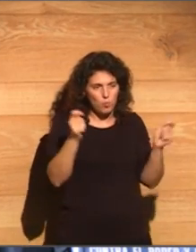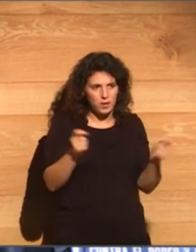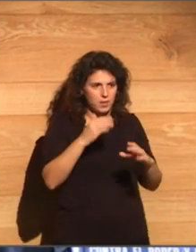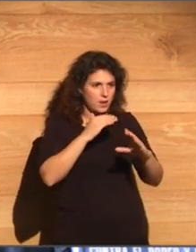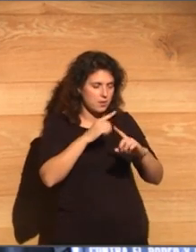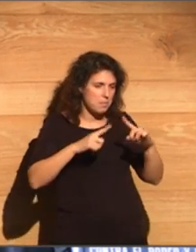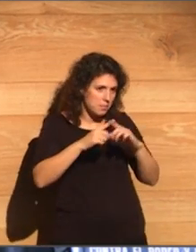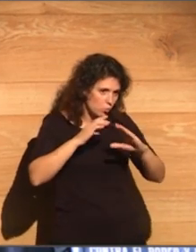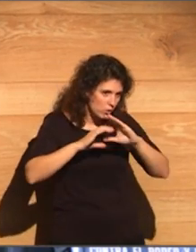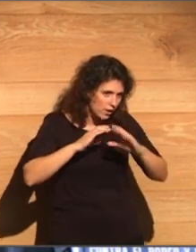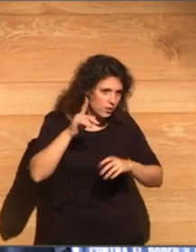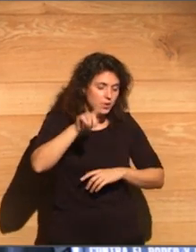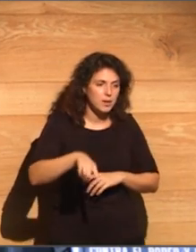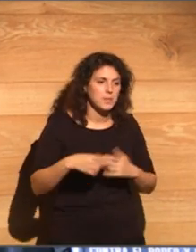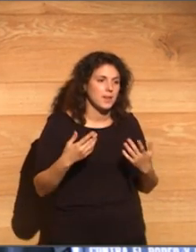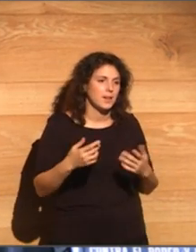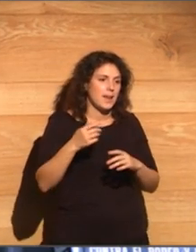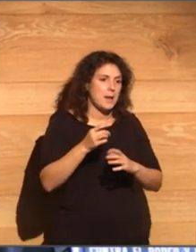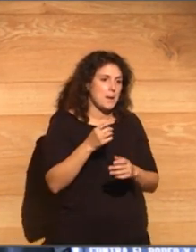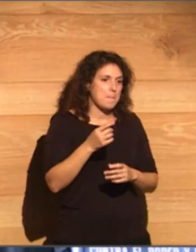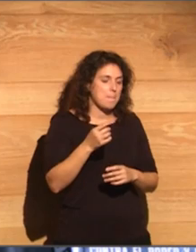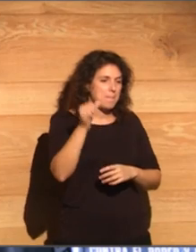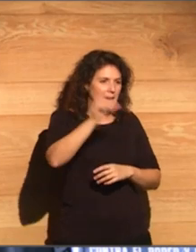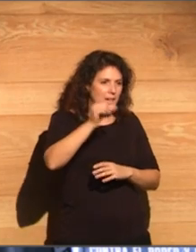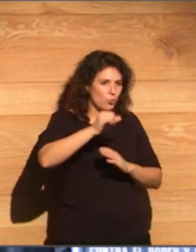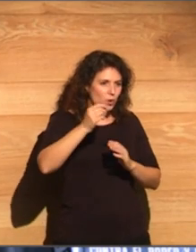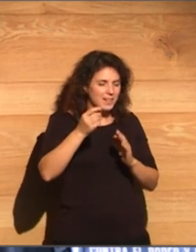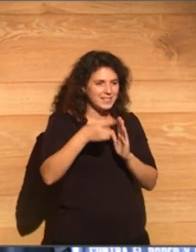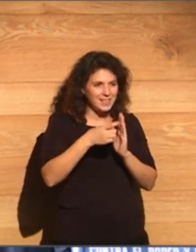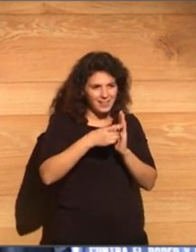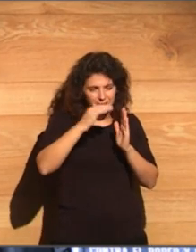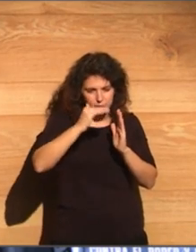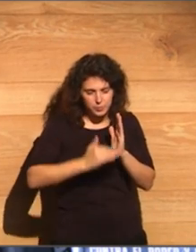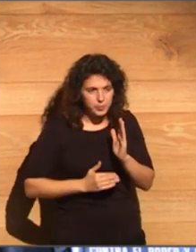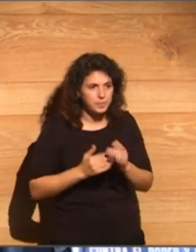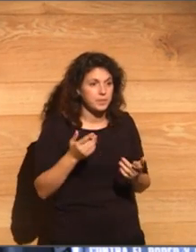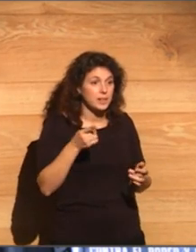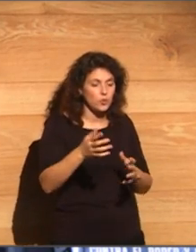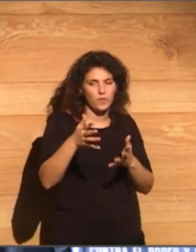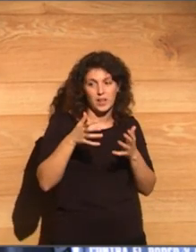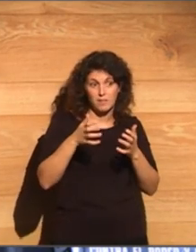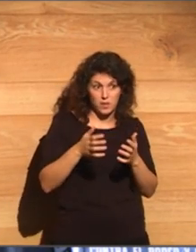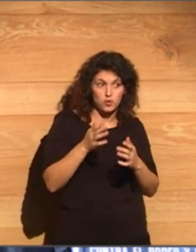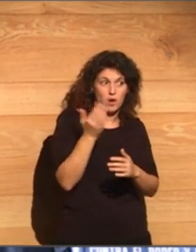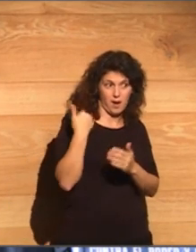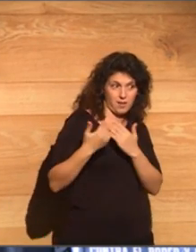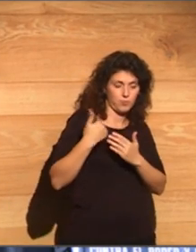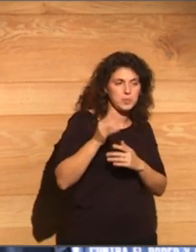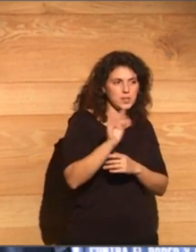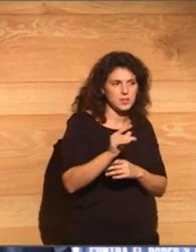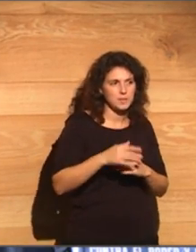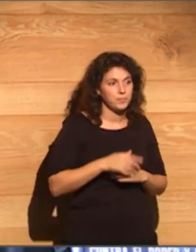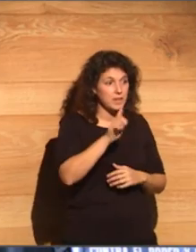medios, lo cual ha encarecido muchísimo también las películas por muchas razones, no ha sido exactamente beneficioso en ese momento. De hecho, en